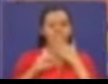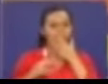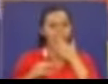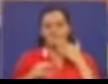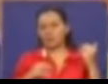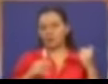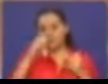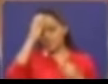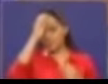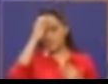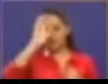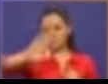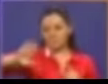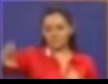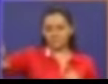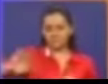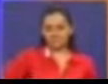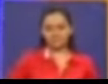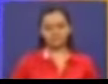cualquier clínica privada, compatriota.